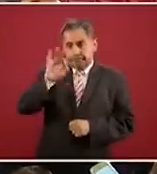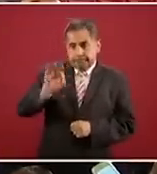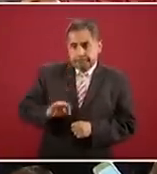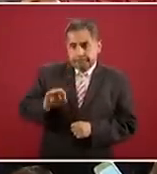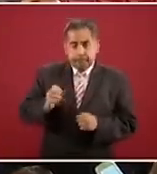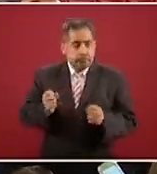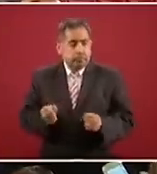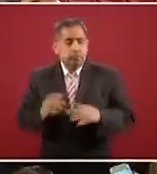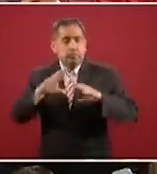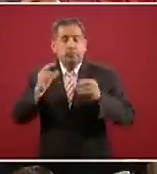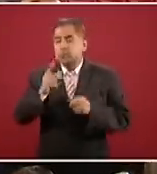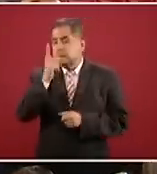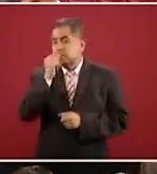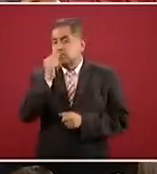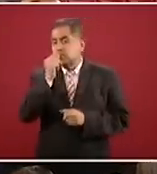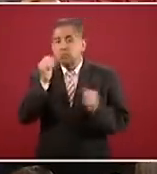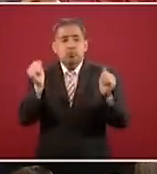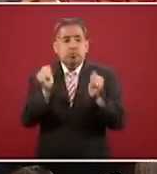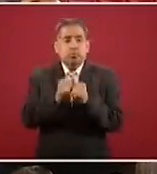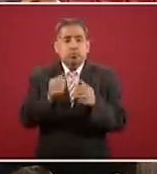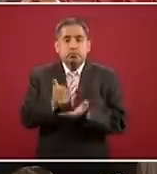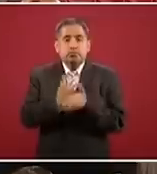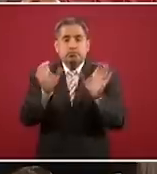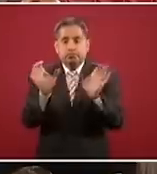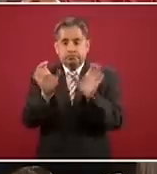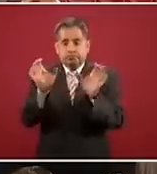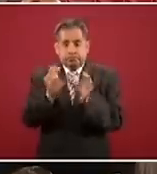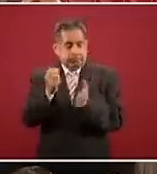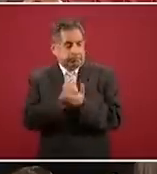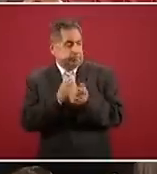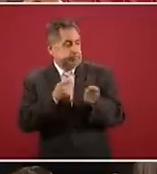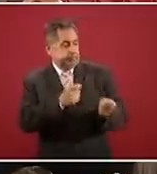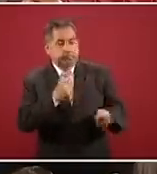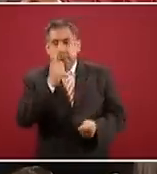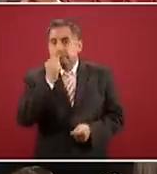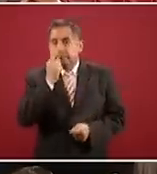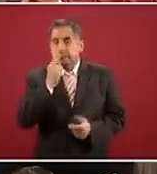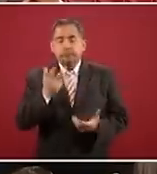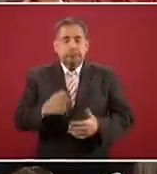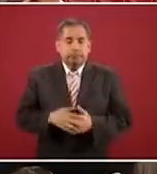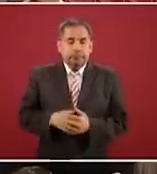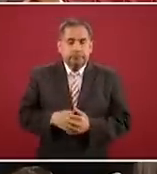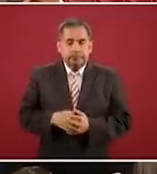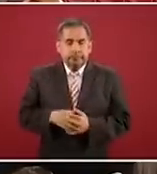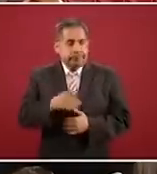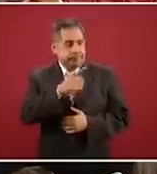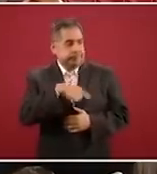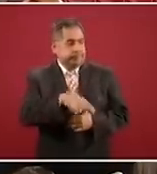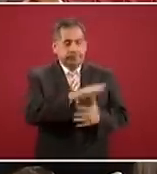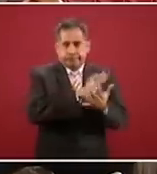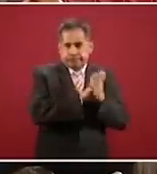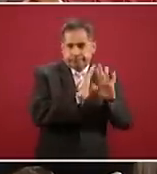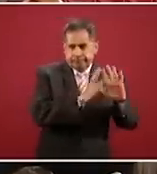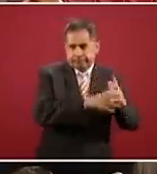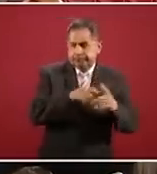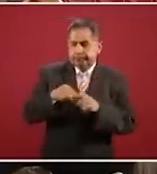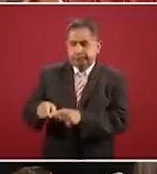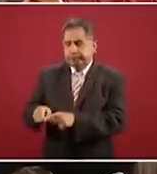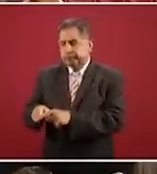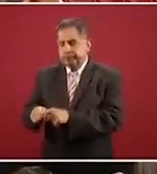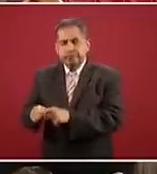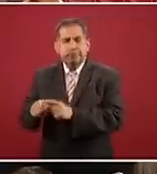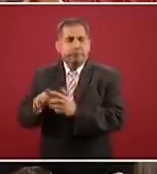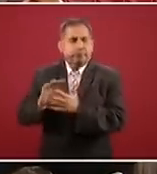policías están certificados? Esto es muy importante. Hemos dicho que no se puede combatir al crimen organizado con el